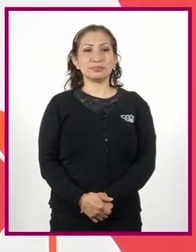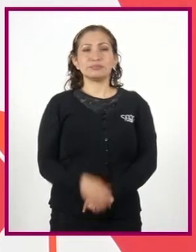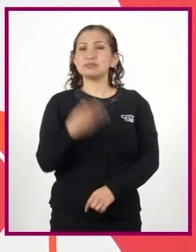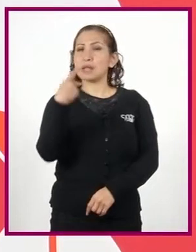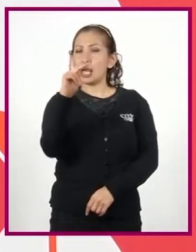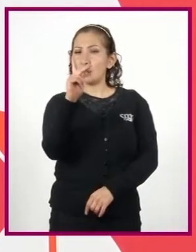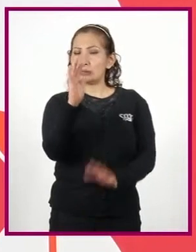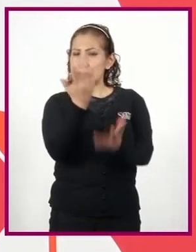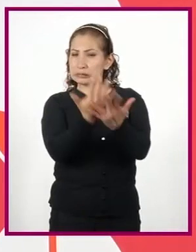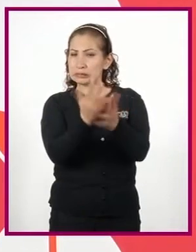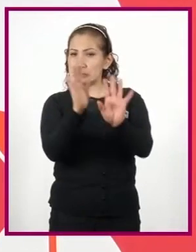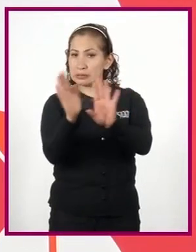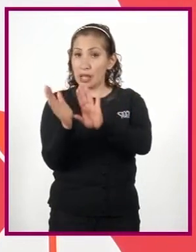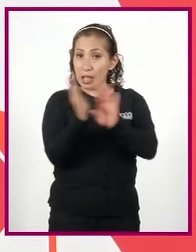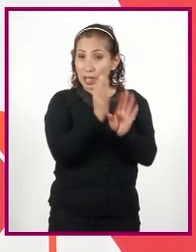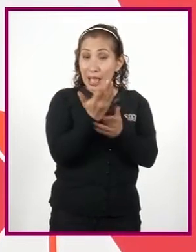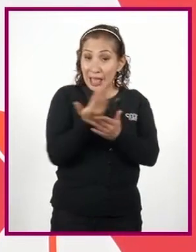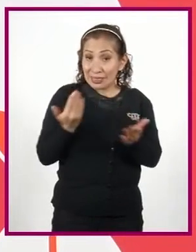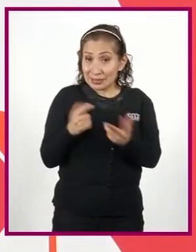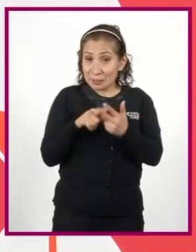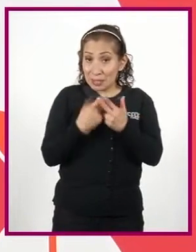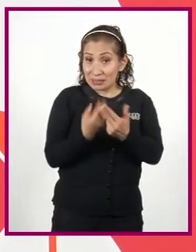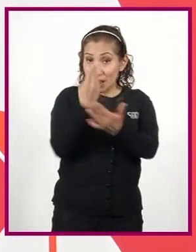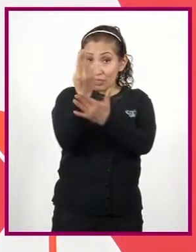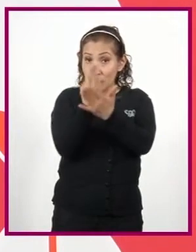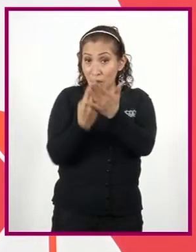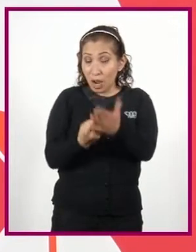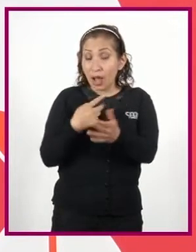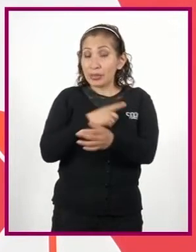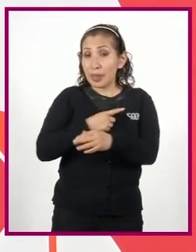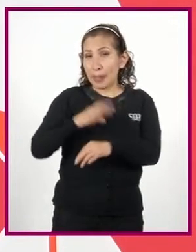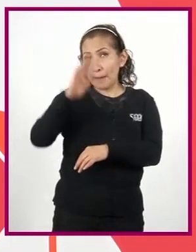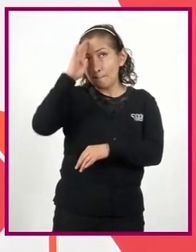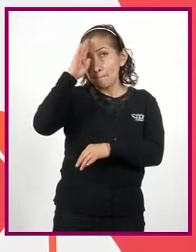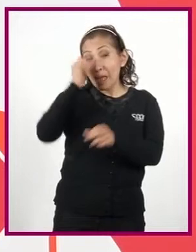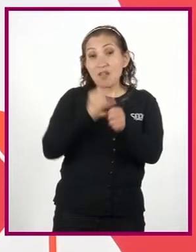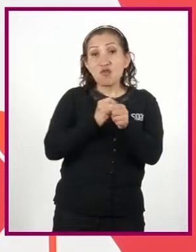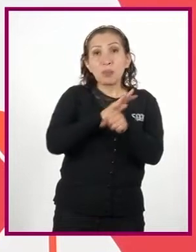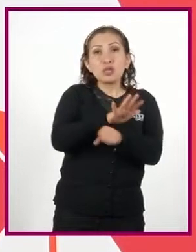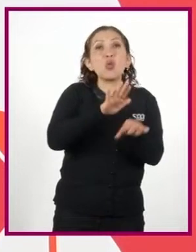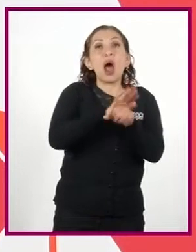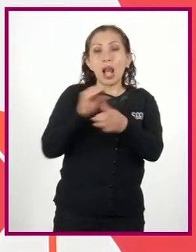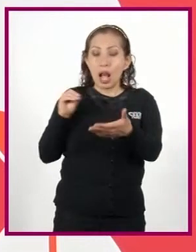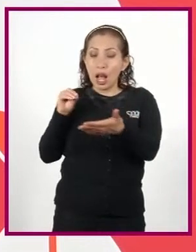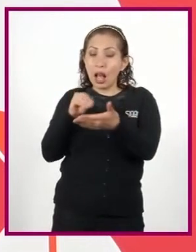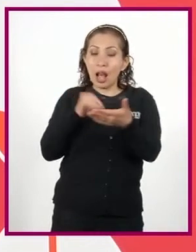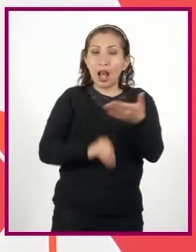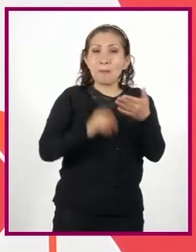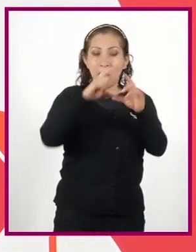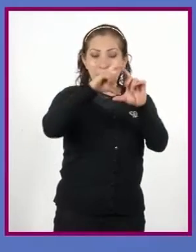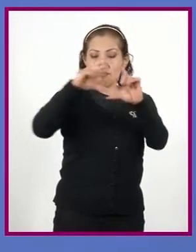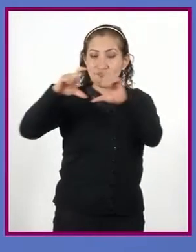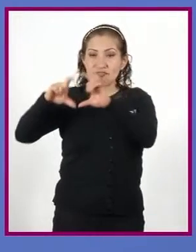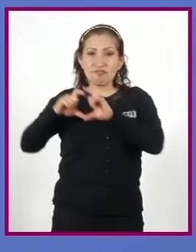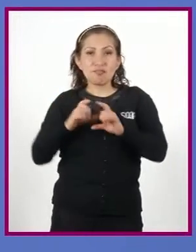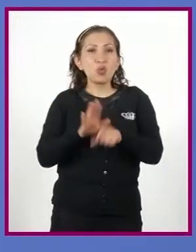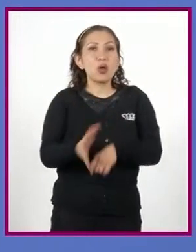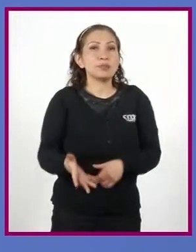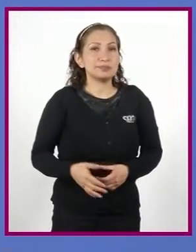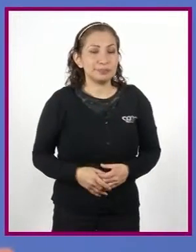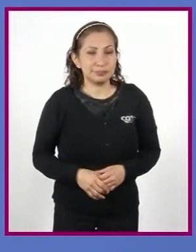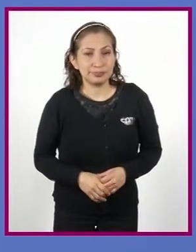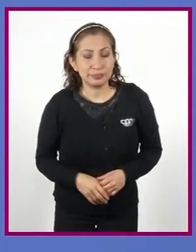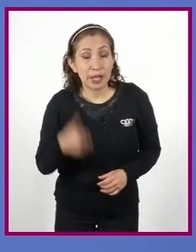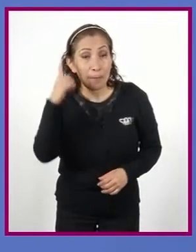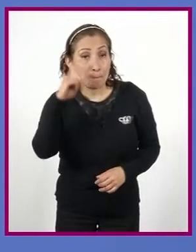Pero, momento, antes de comenzar a ilustrar, debemos tener la información que necesitamos para ello.